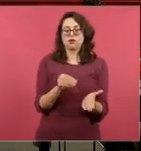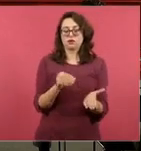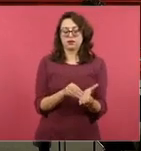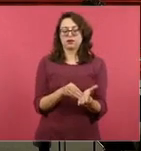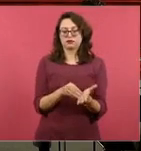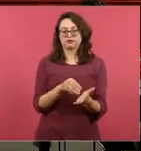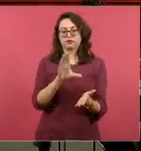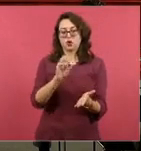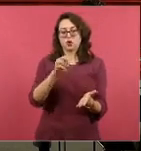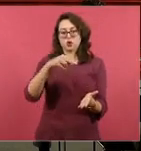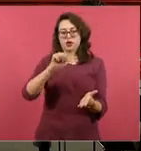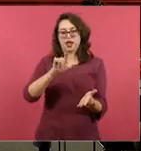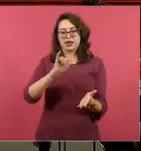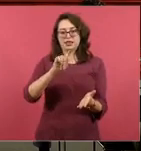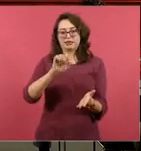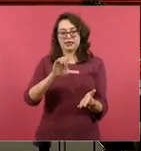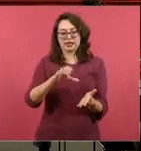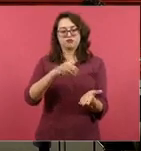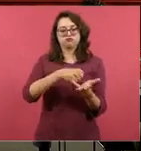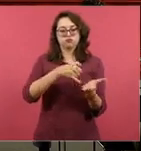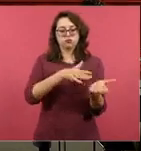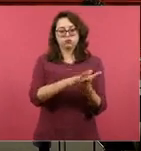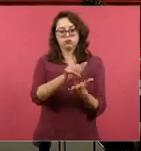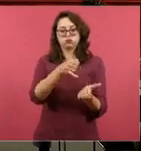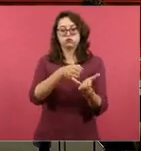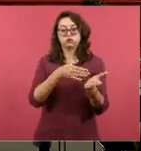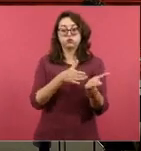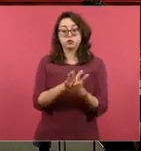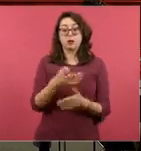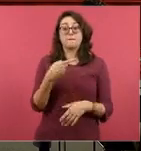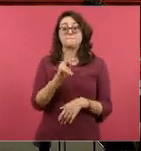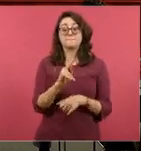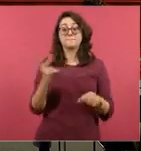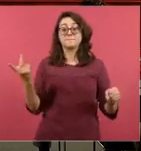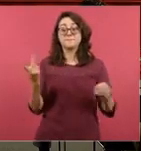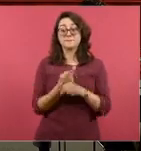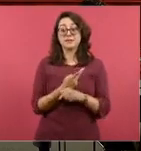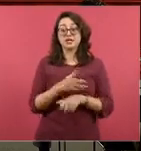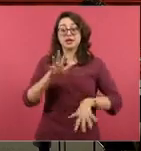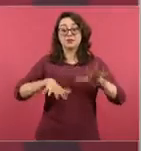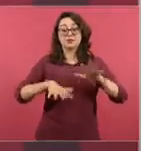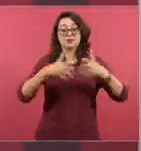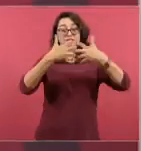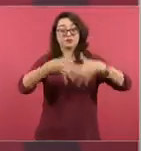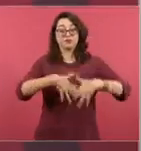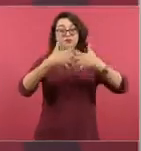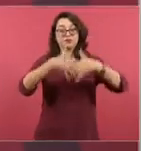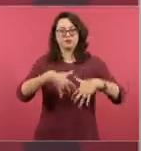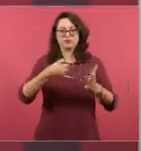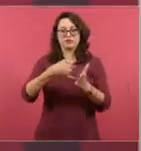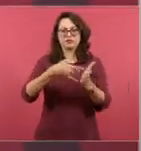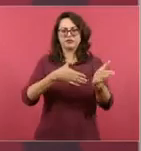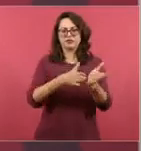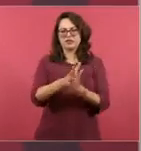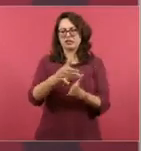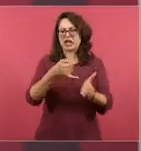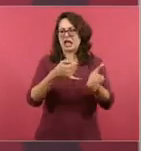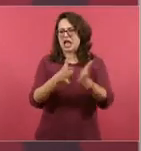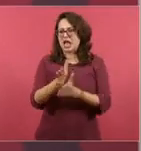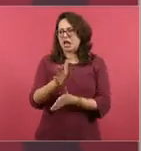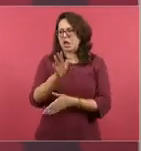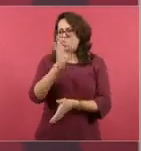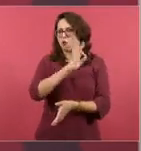Conalitec, pero fíjense que las imprentas tienen un tope y producen, creo que 25 millones de